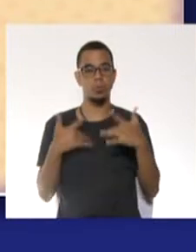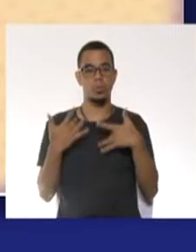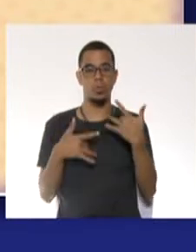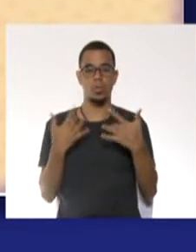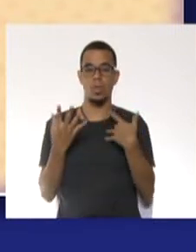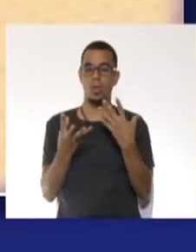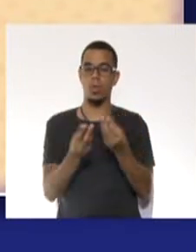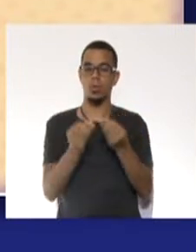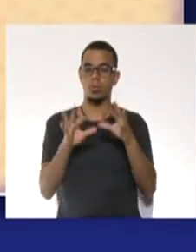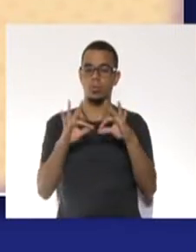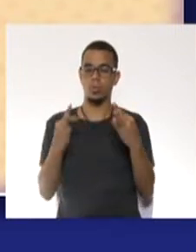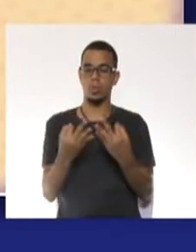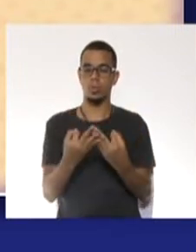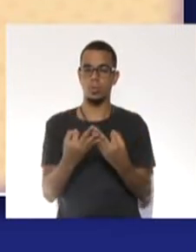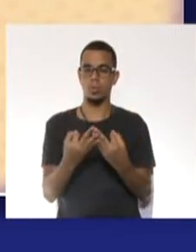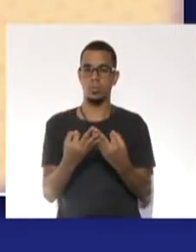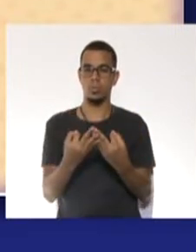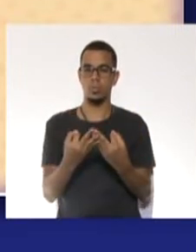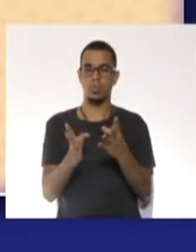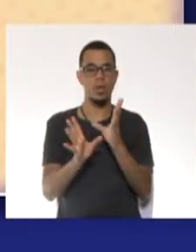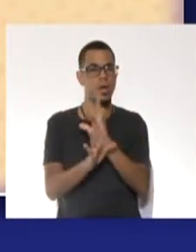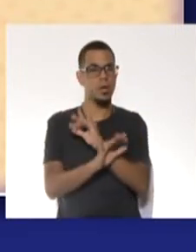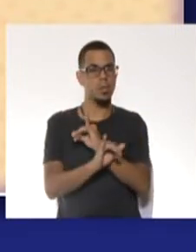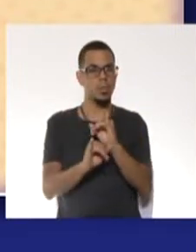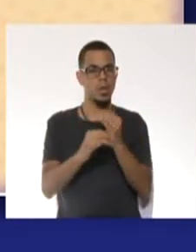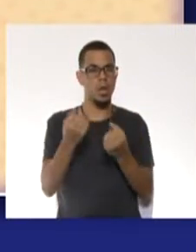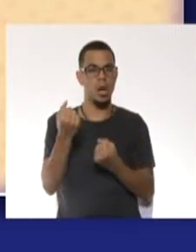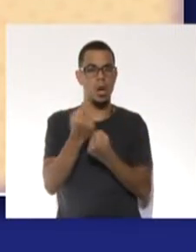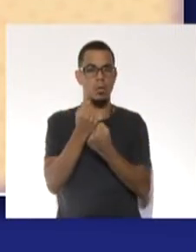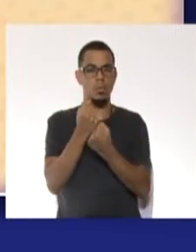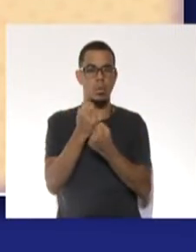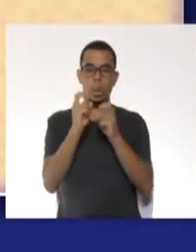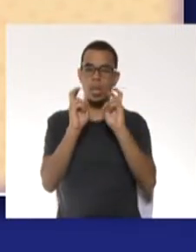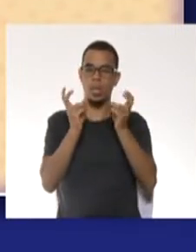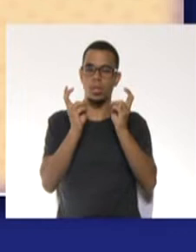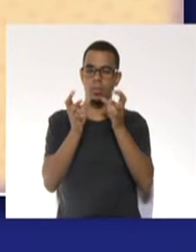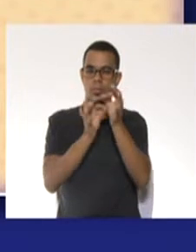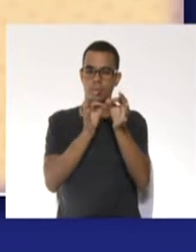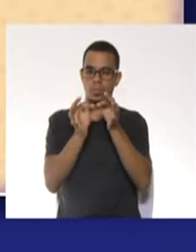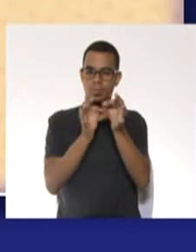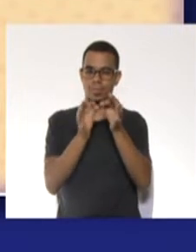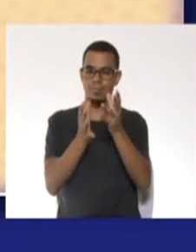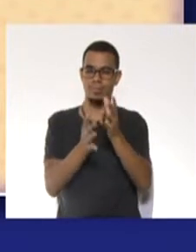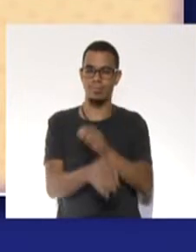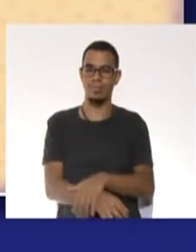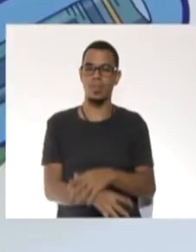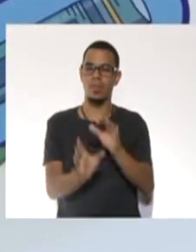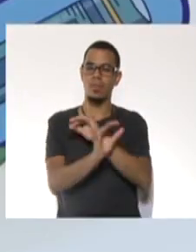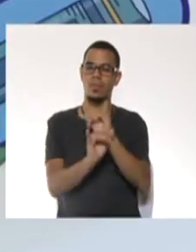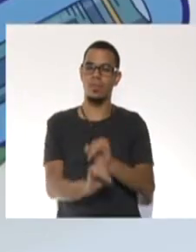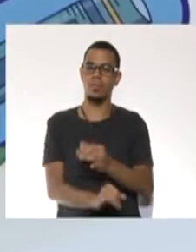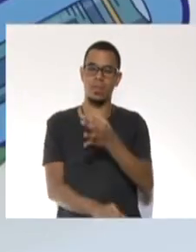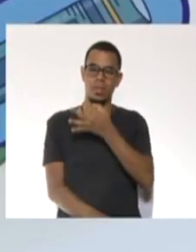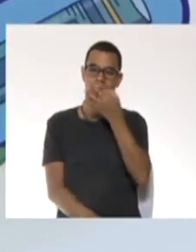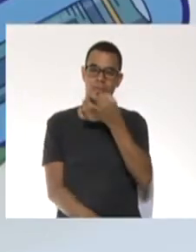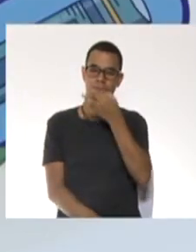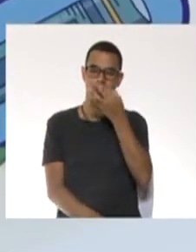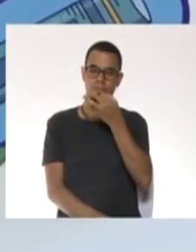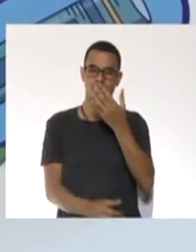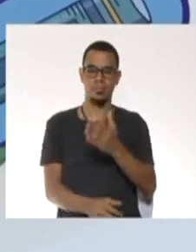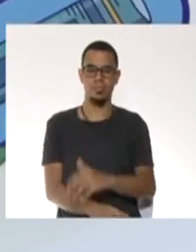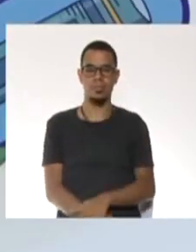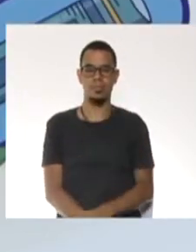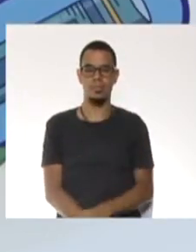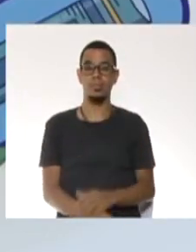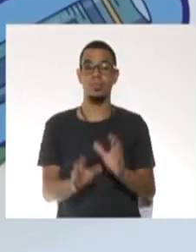su familia para terminar de apoyar el contenido que se les manifestó hoy. Que tengan una feliz tarde. Mis queridos